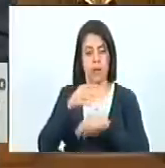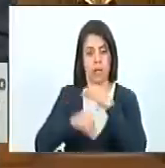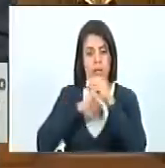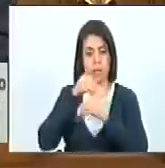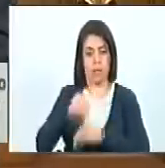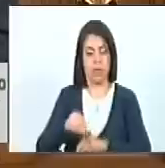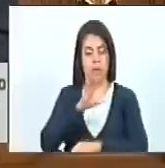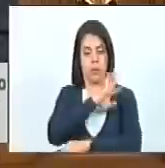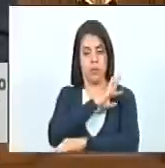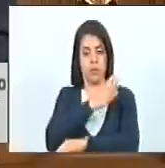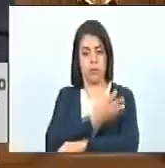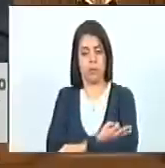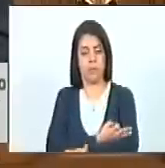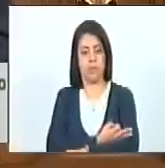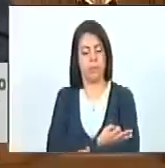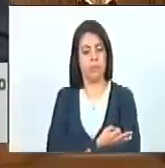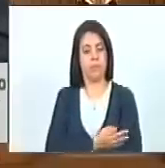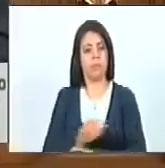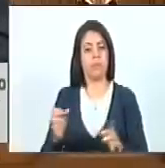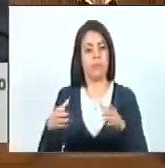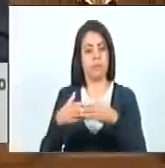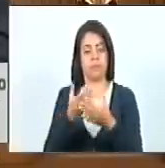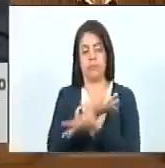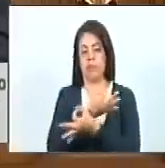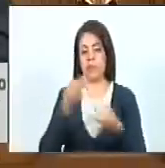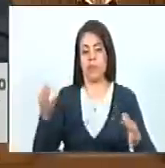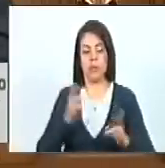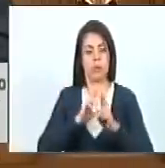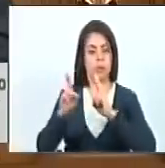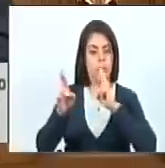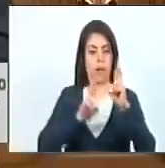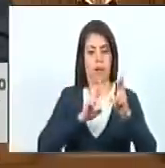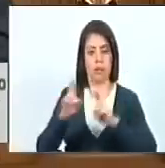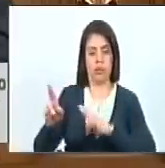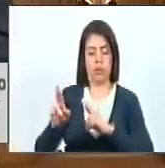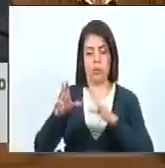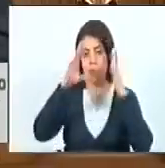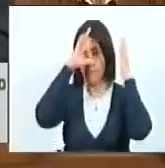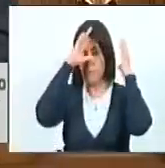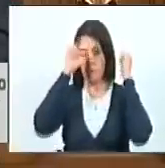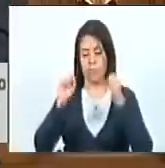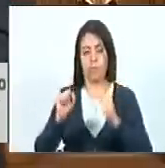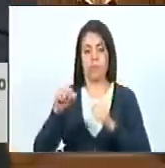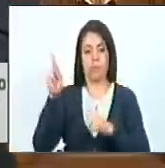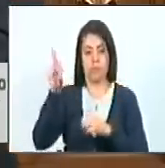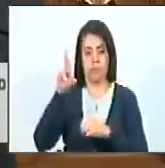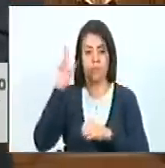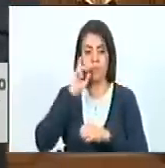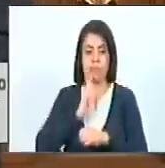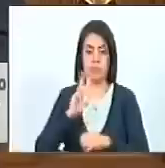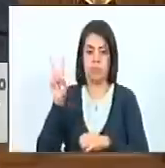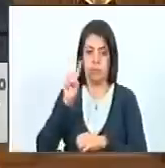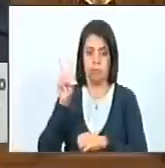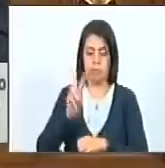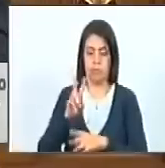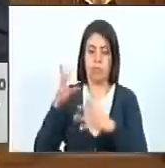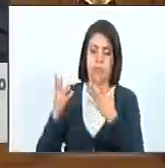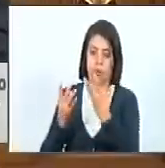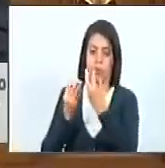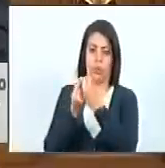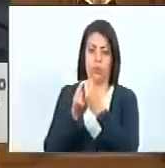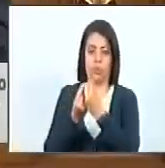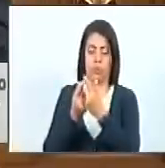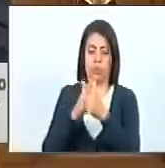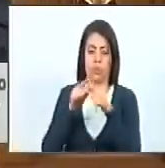el fortalecimiento de las extraordinarias relaciones diplomáticas entre la República Bolivariana de Venezuela